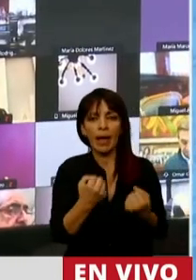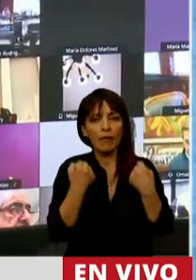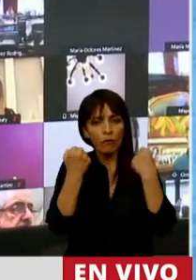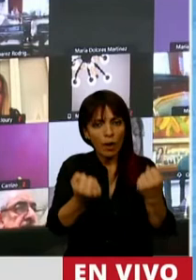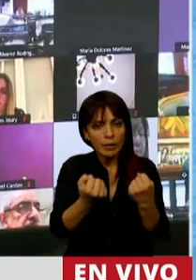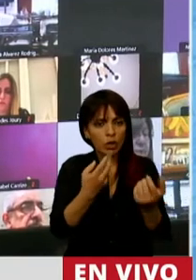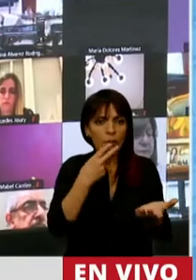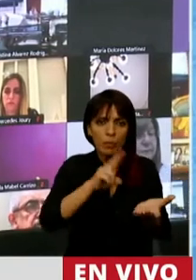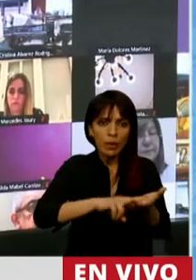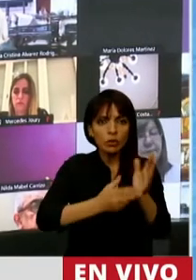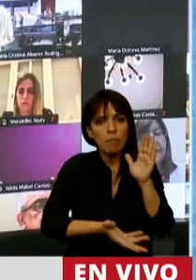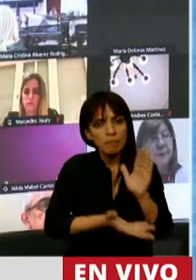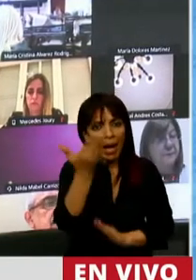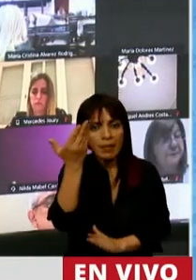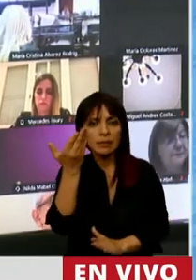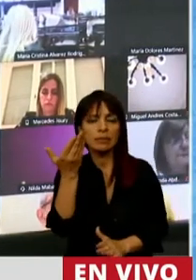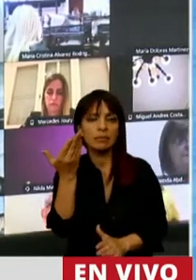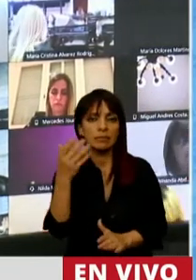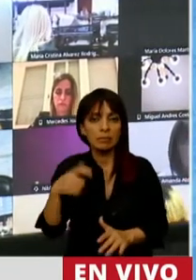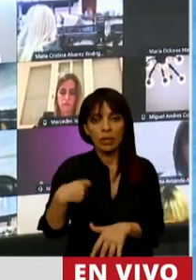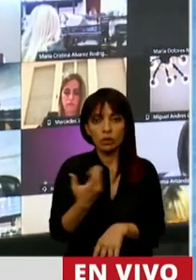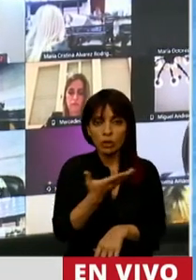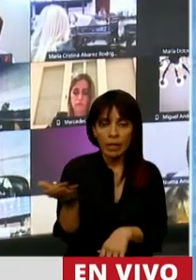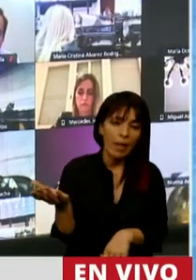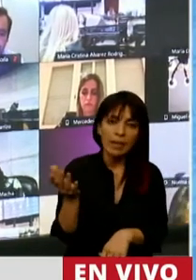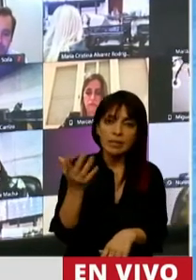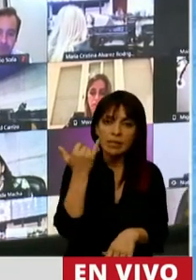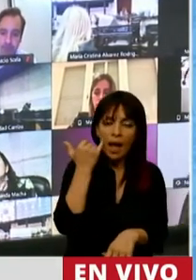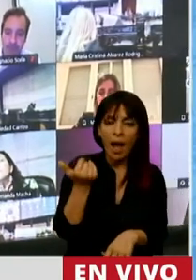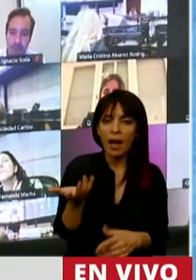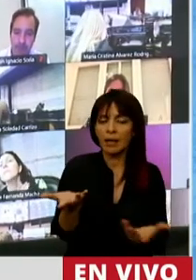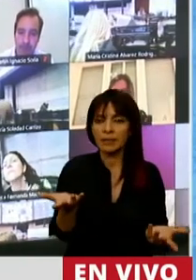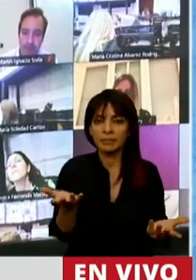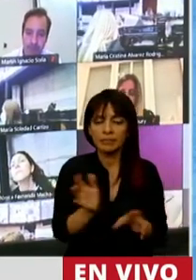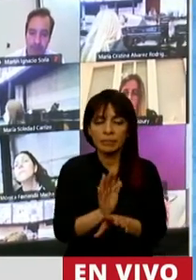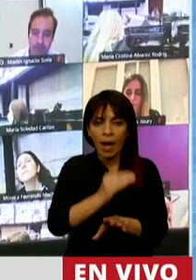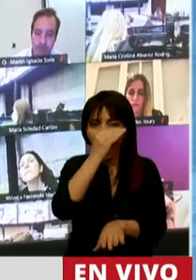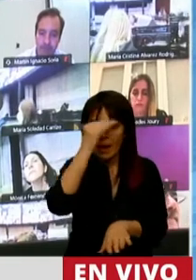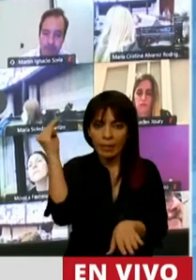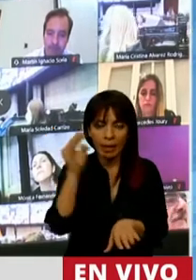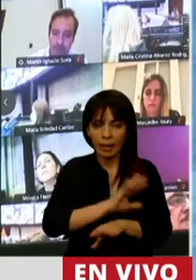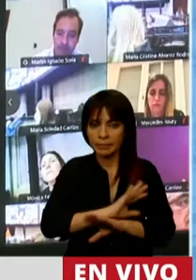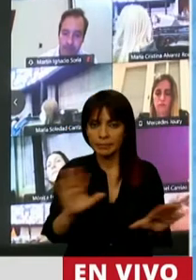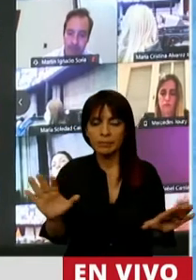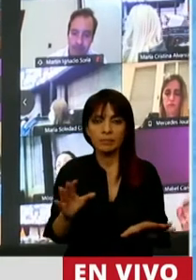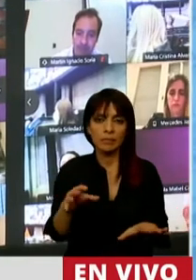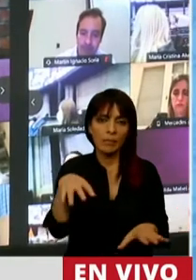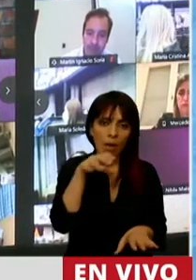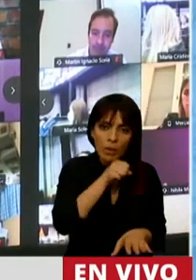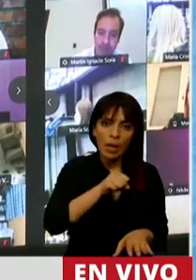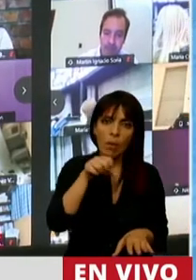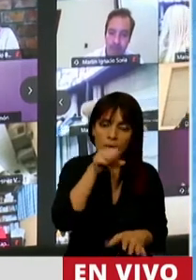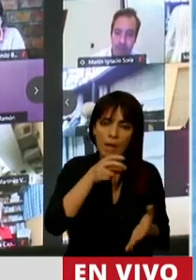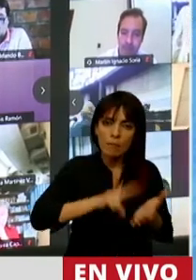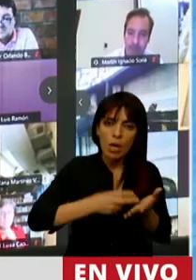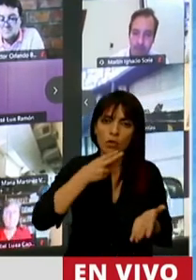a los contribuyentes, una sociedad que ya está francamente hastiada de soportar nuevos